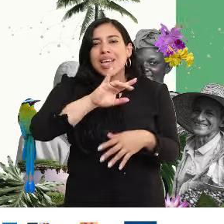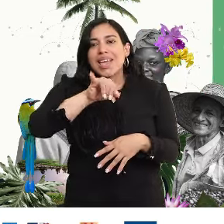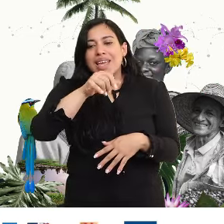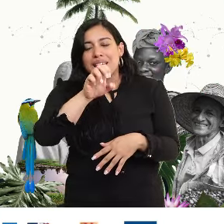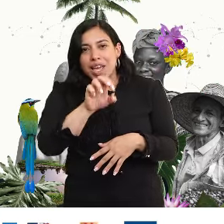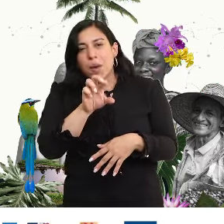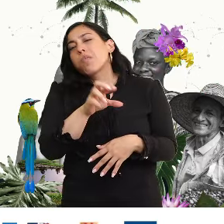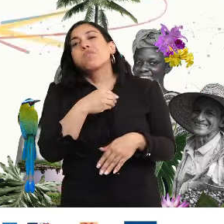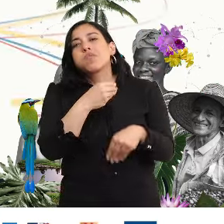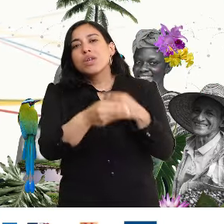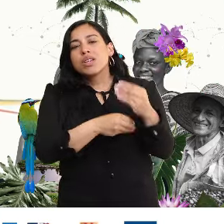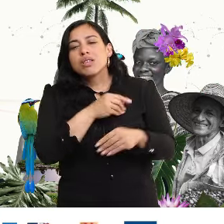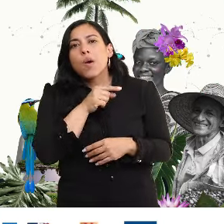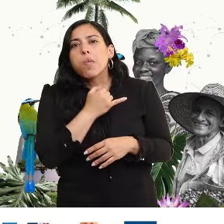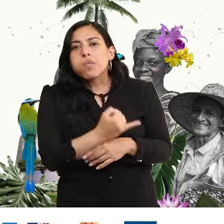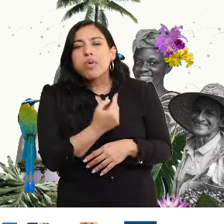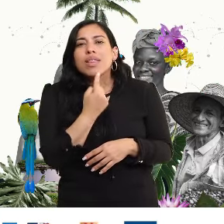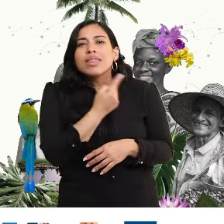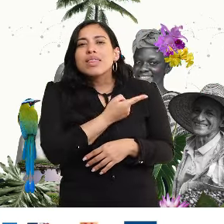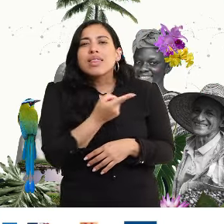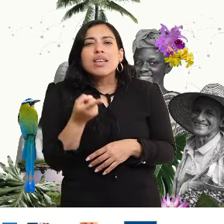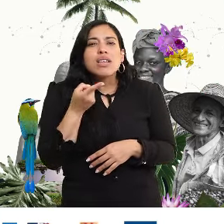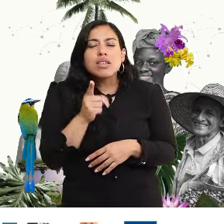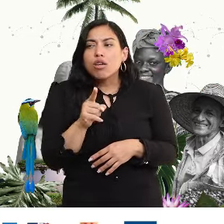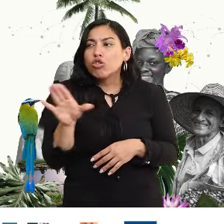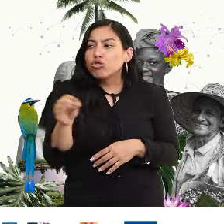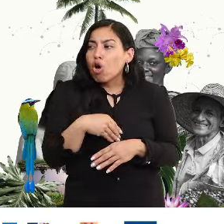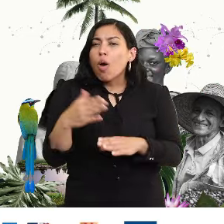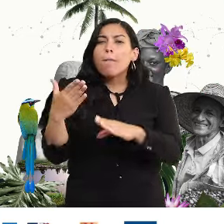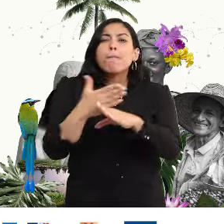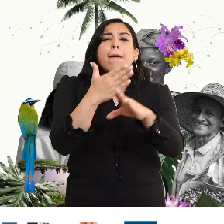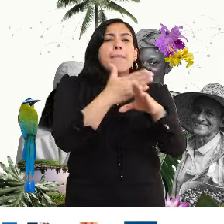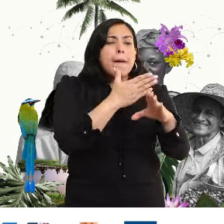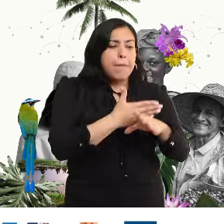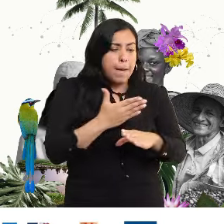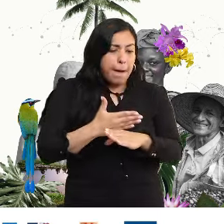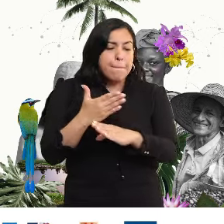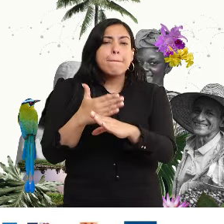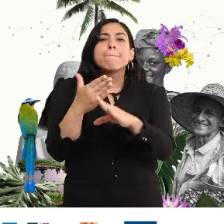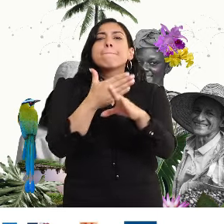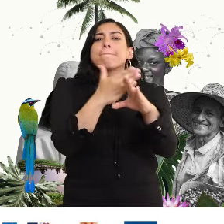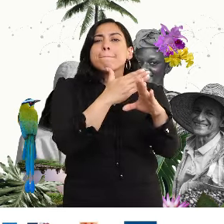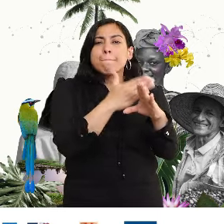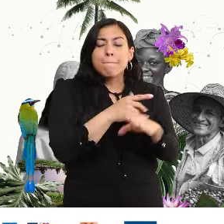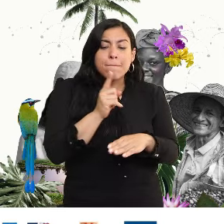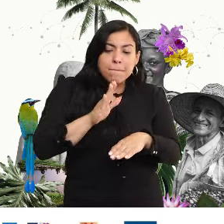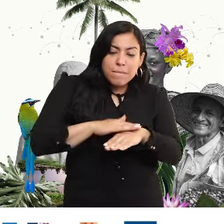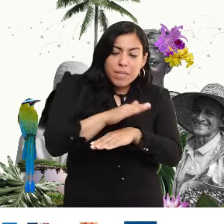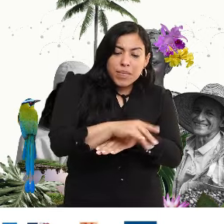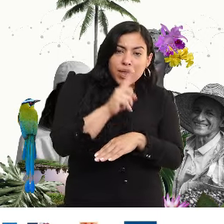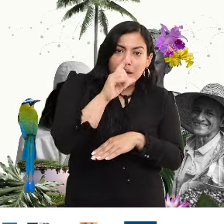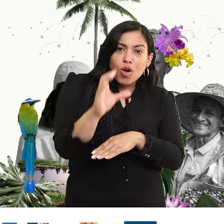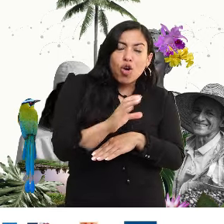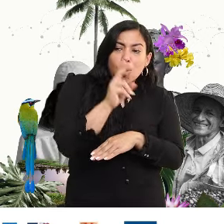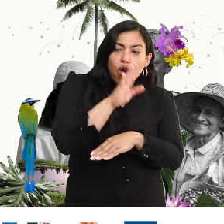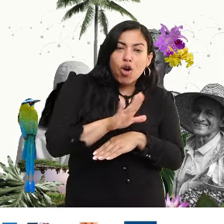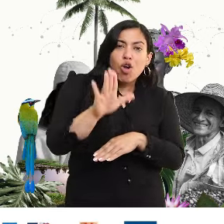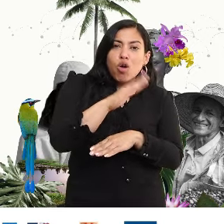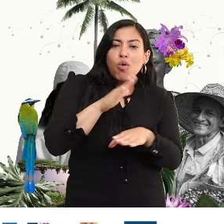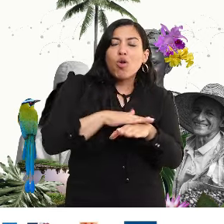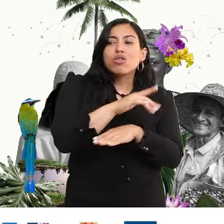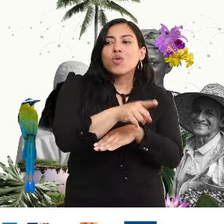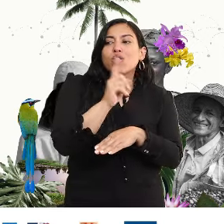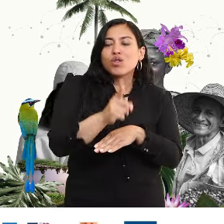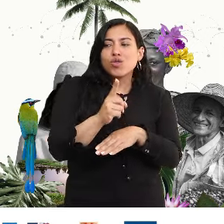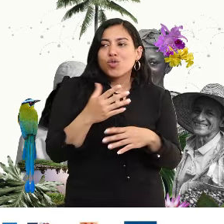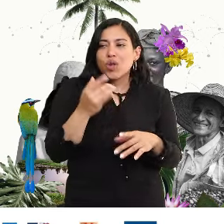Paz, en la cual señalaban todas las problemáticas que se generaron en nuestro país como consecuencia de